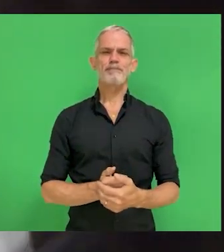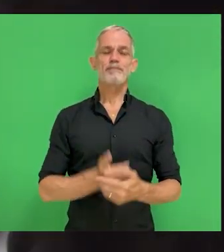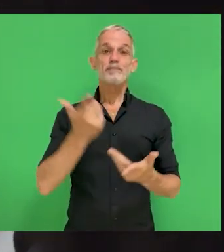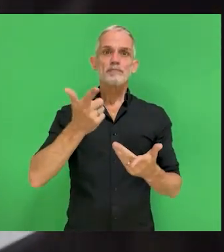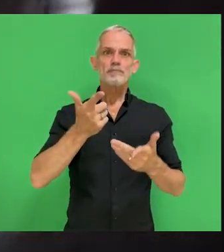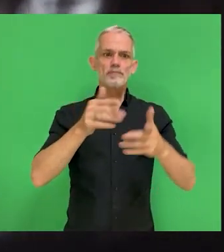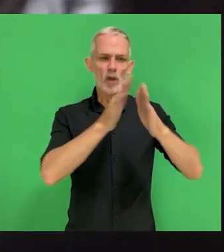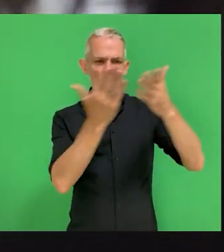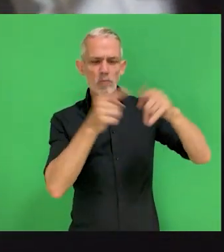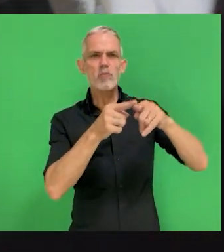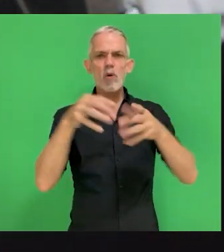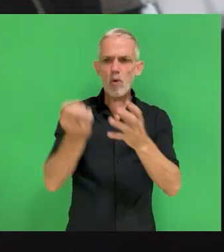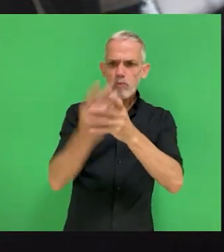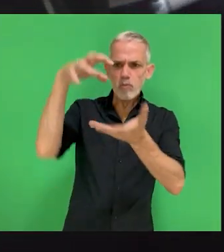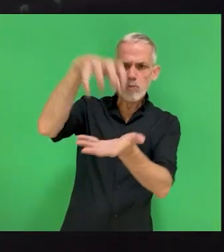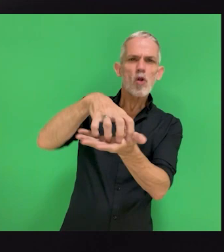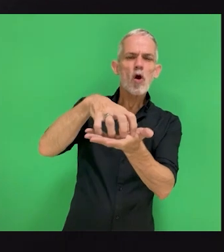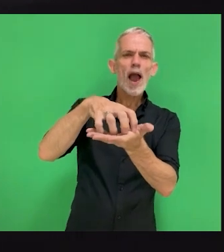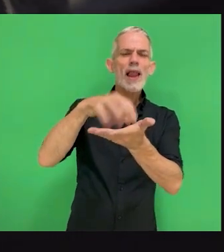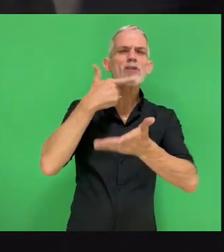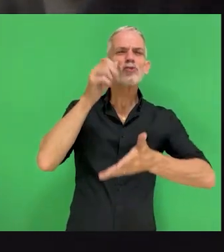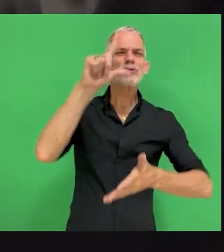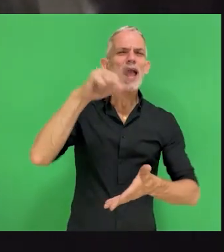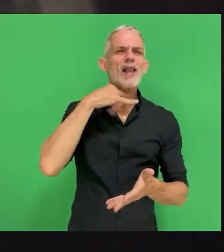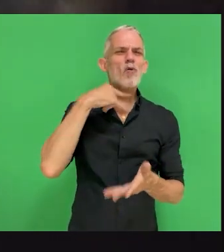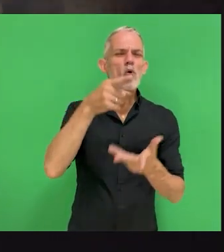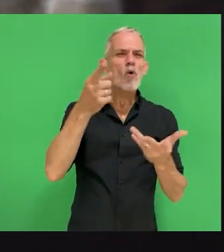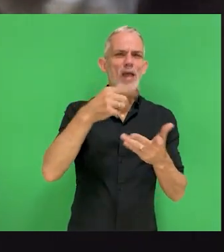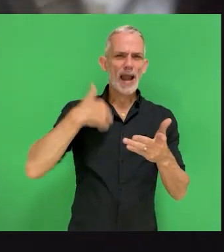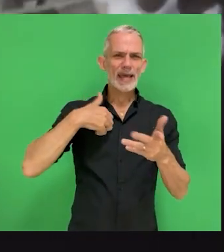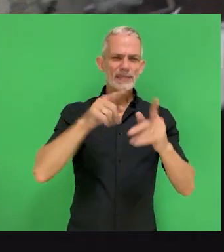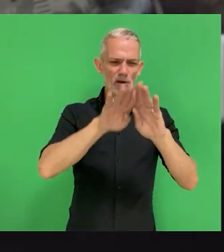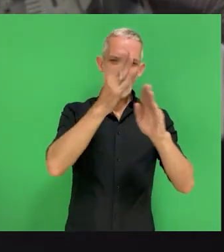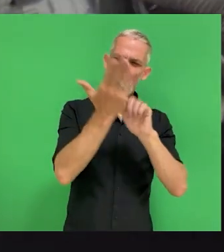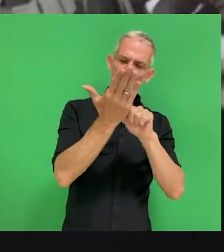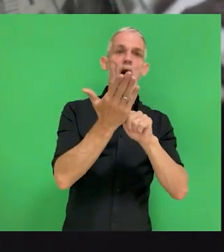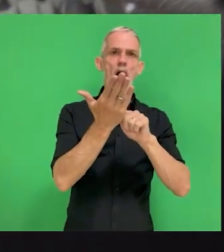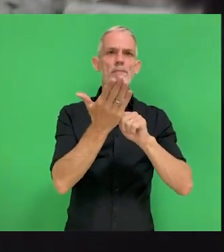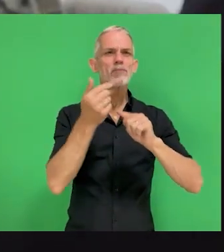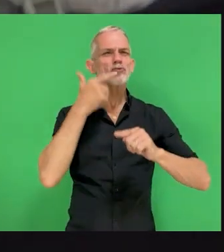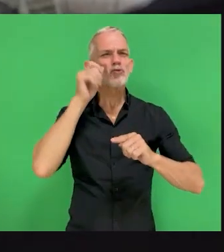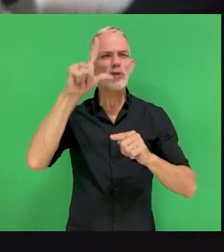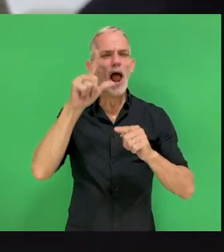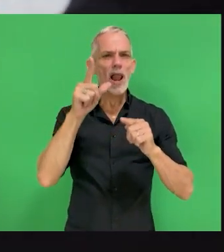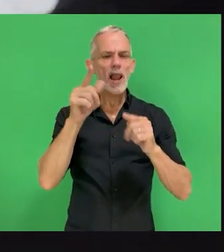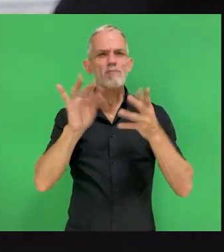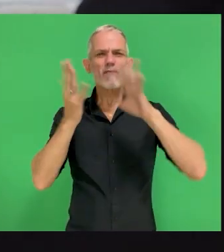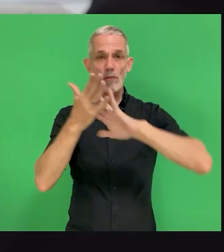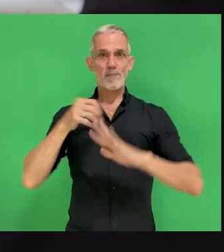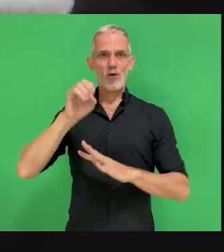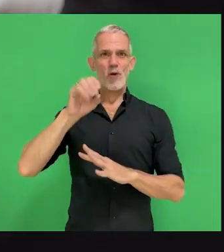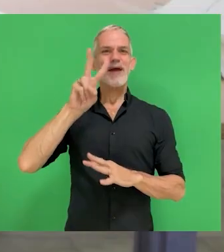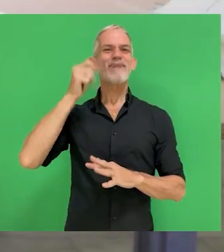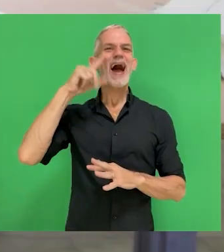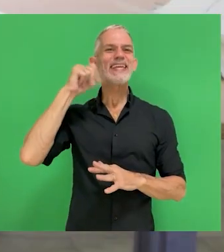del local social de Jujuy, Club Argentino. Su actividad social, que era fructífera. Sí. Mi nombre es